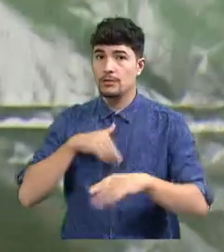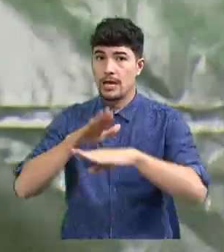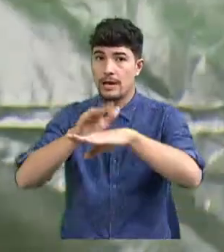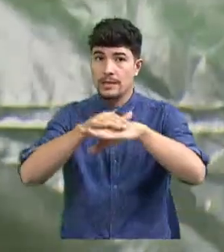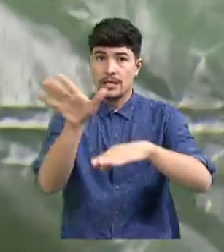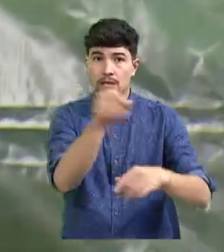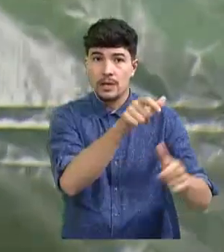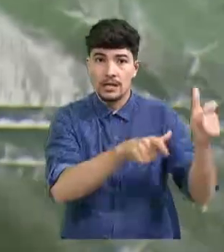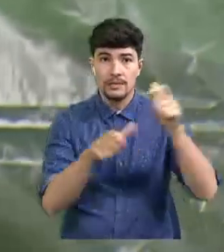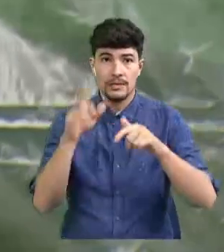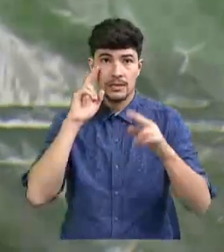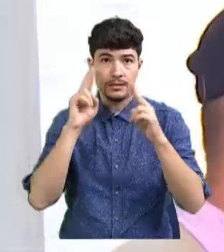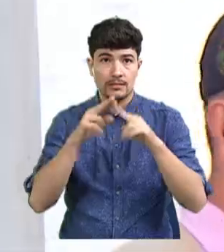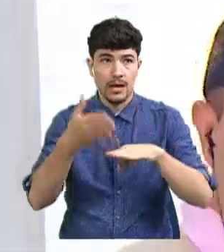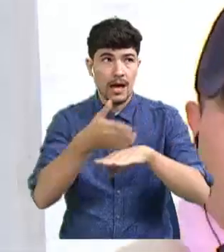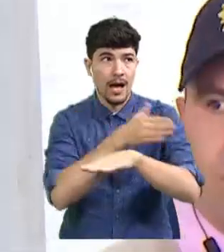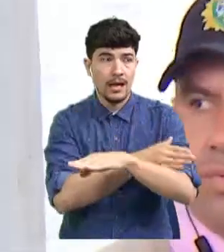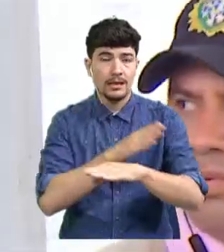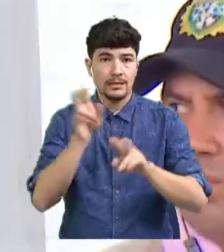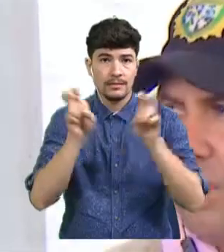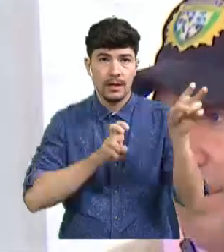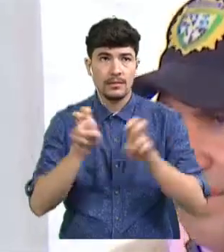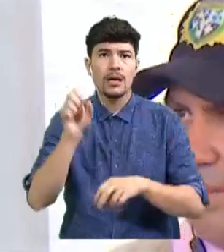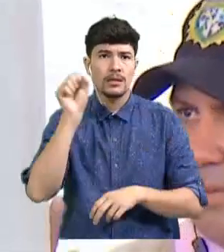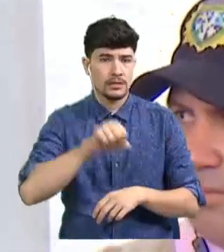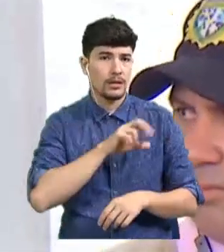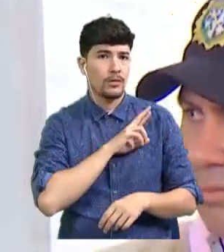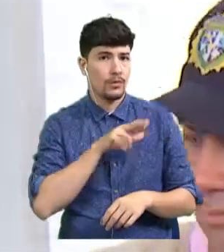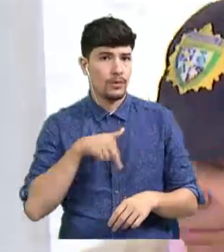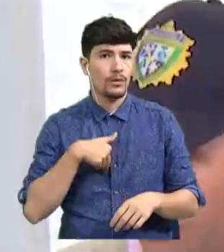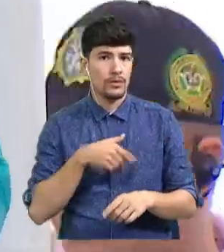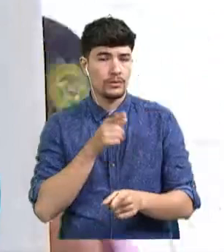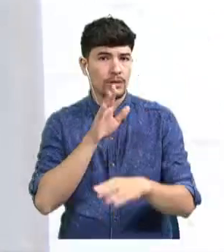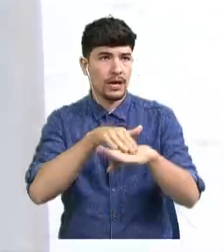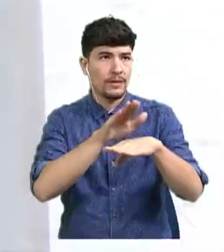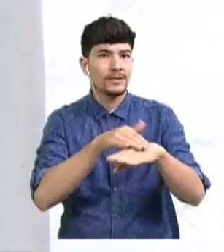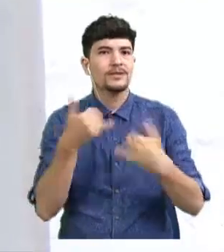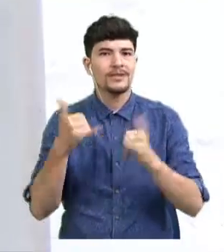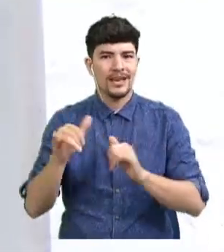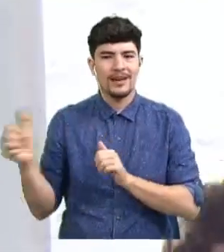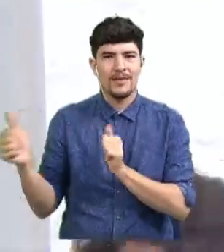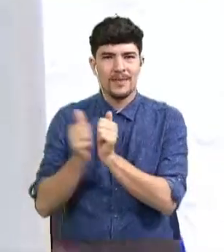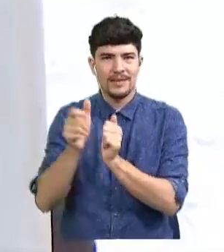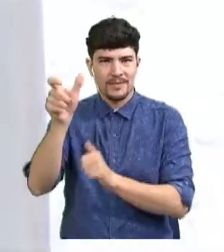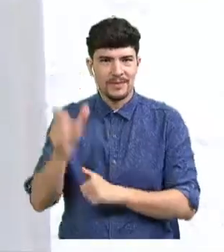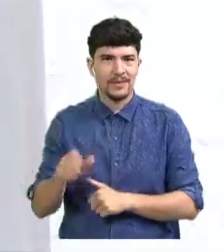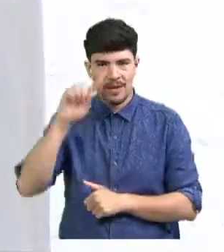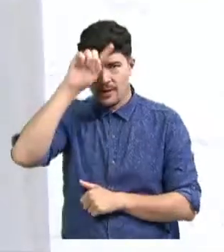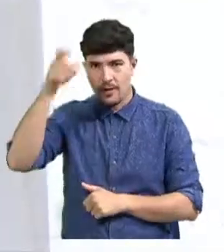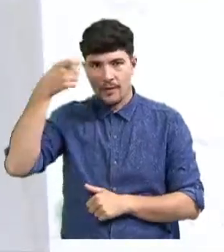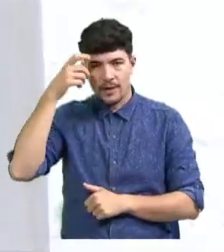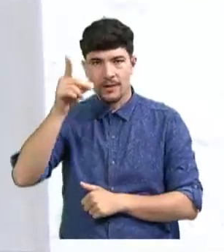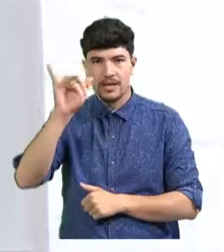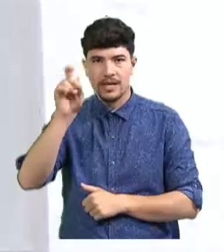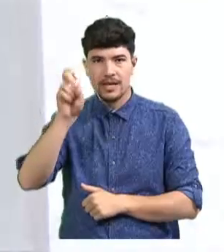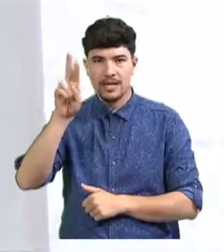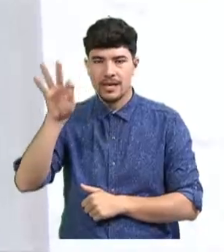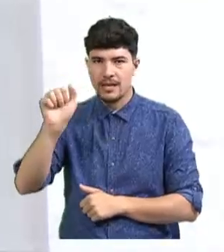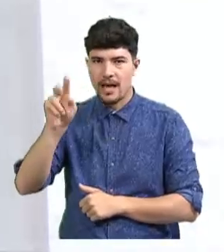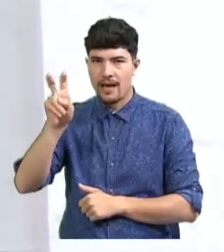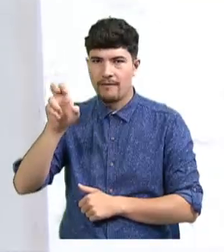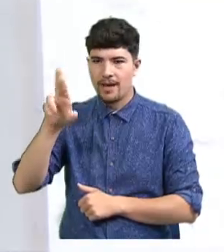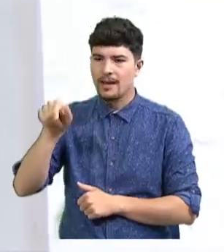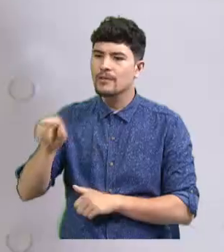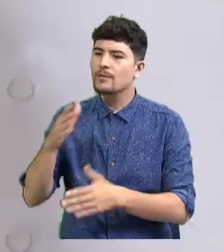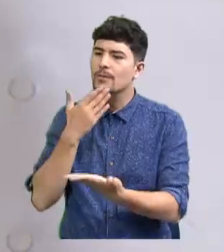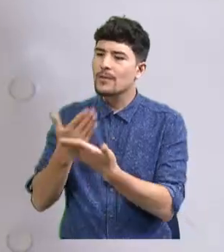a los televidentes antes de ir a una pausa. Así es, les queremos anunciar que ya está con nosotros el gobernador de Santander, Didier Tavera. Muy buenas tardes,